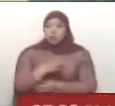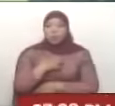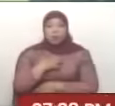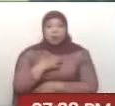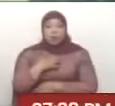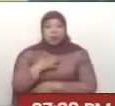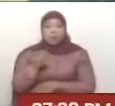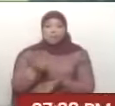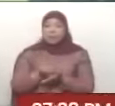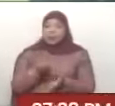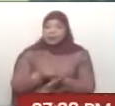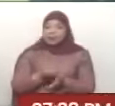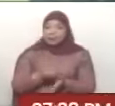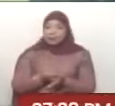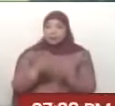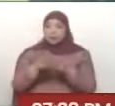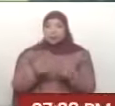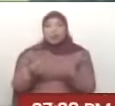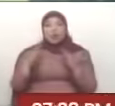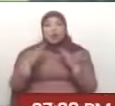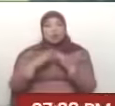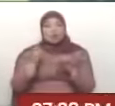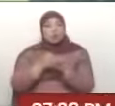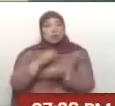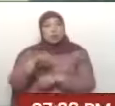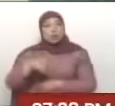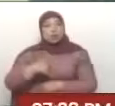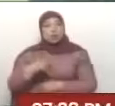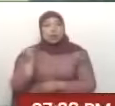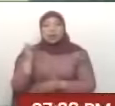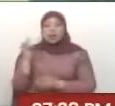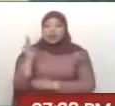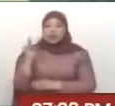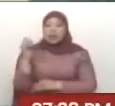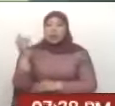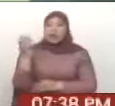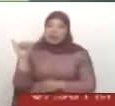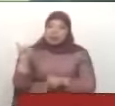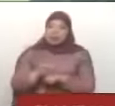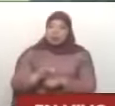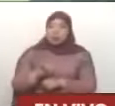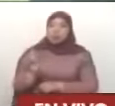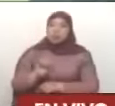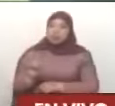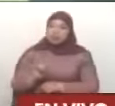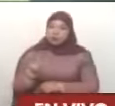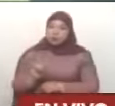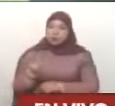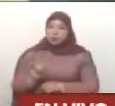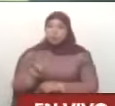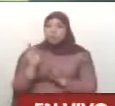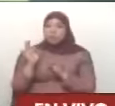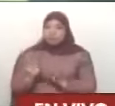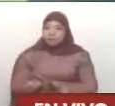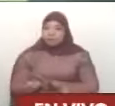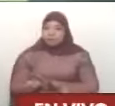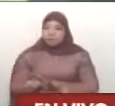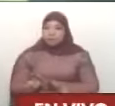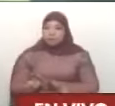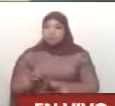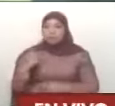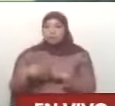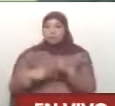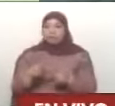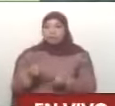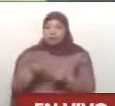todos estos pagos y de todas estas tasas a todas las iglesias evangélicas del país. Decreto emitido